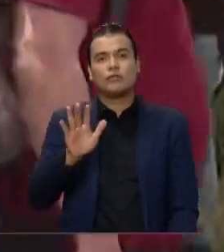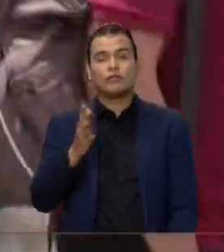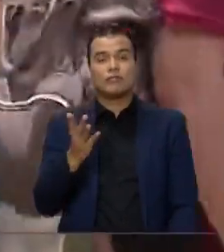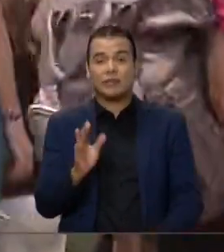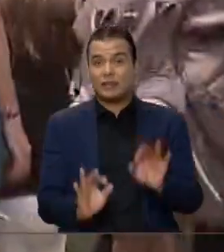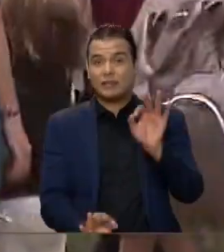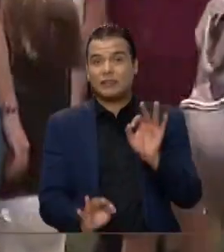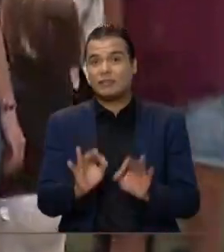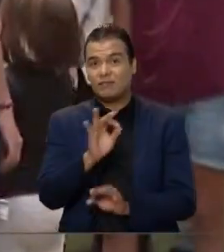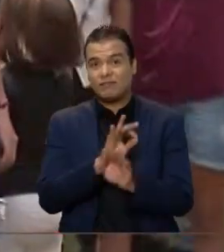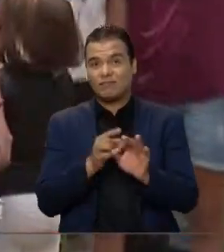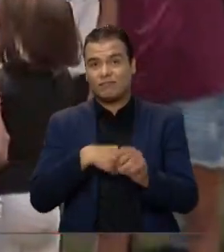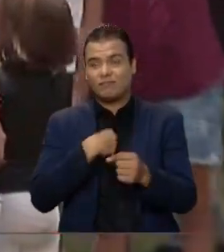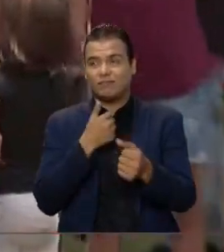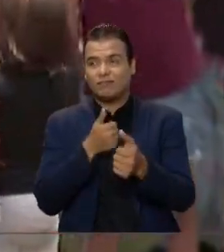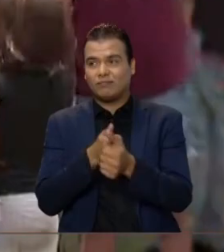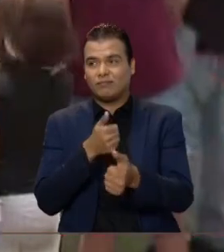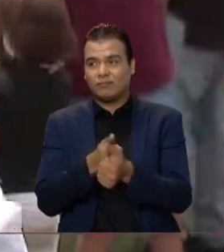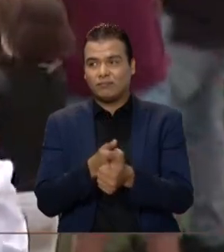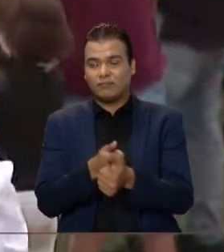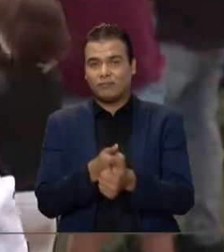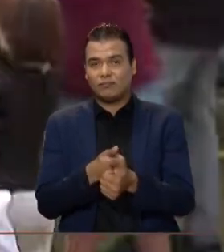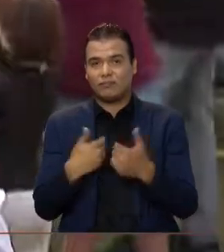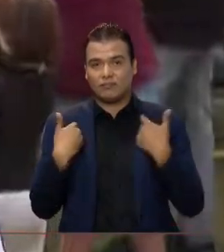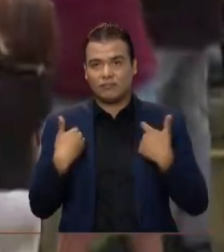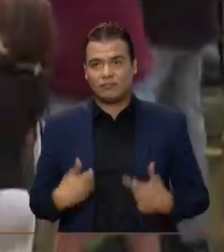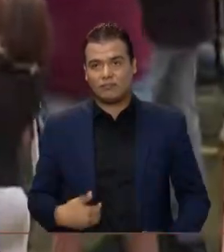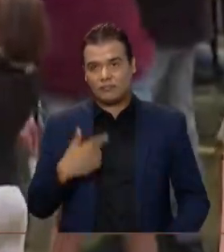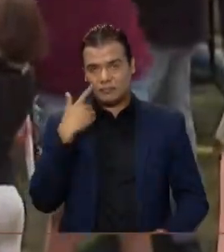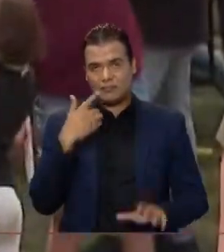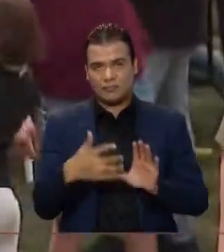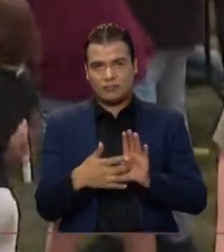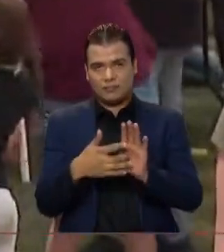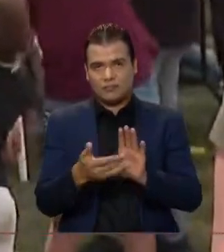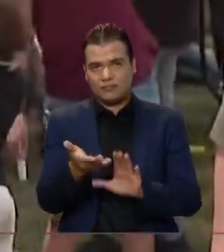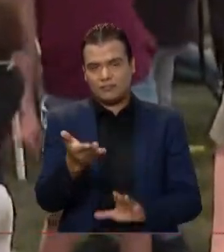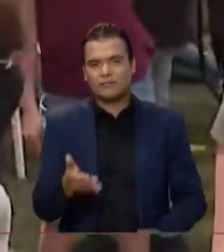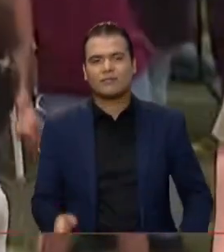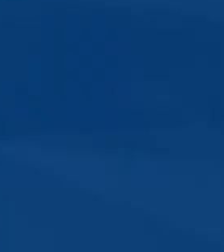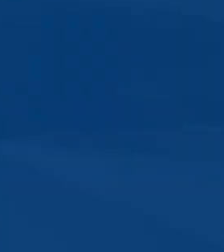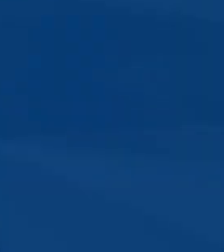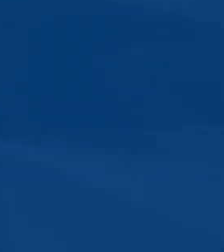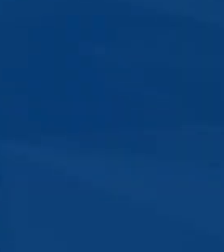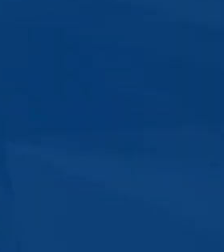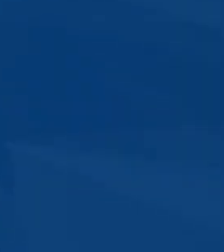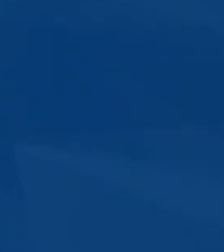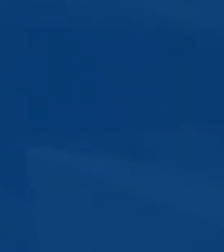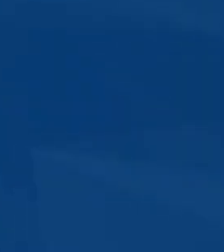canal regional Telepacífico. Informó Genes Larry Escobar para Telepacífico Noticias.